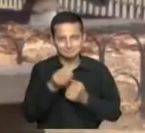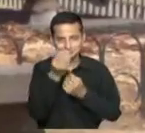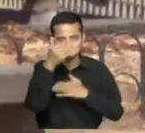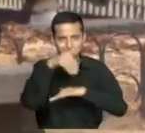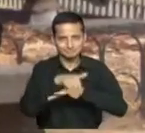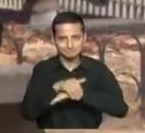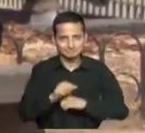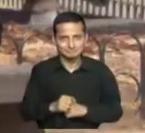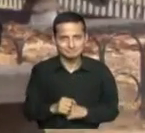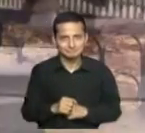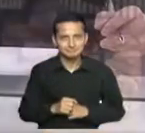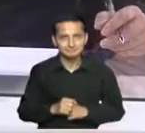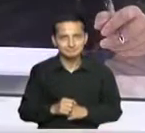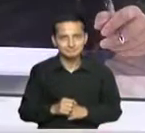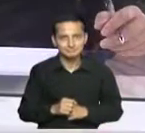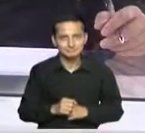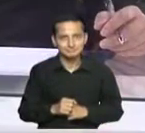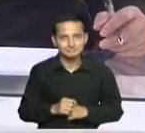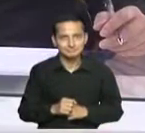tardes.